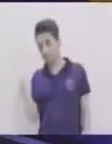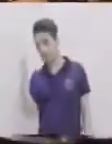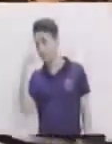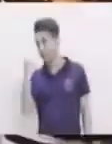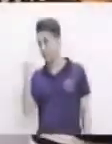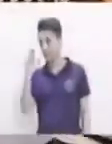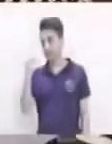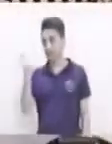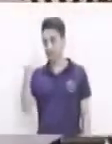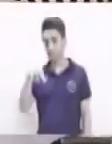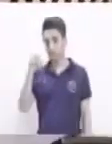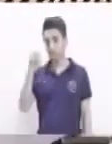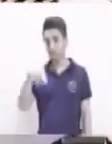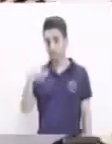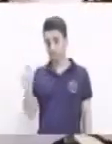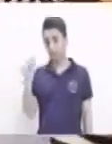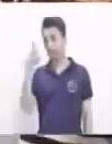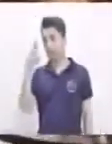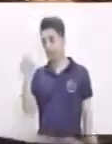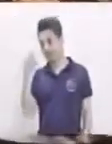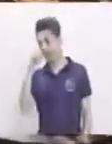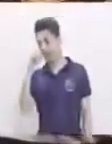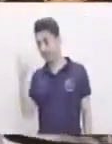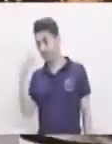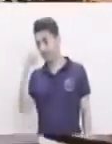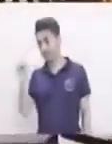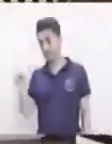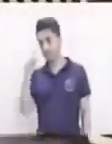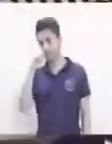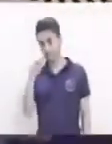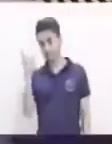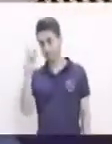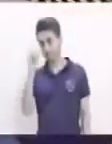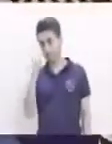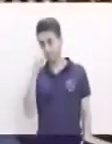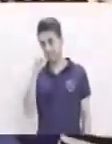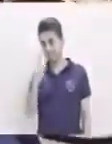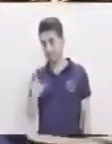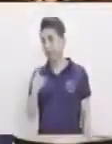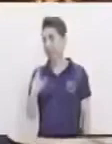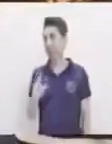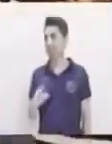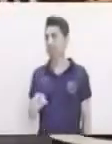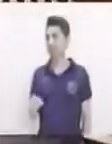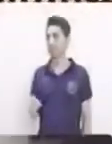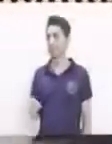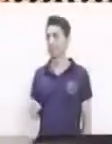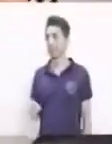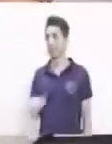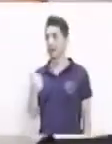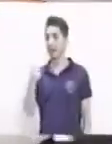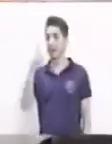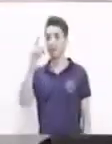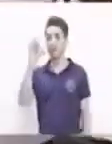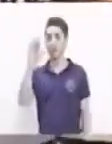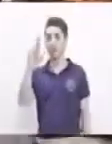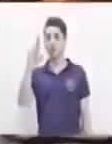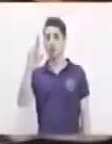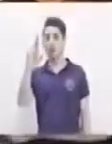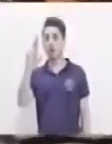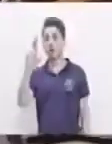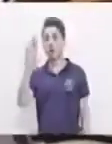zarrasponda, zarrasponda, red, set, set. Zarrasponda, zarrasponda, zarrasponda, red, set, set.